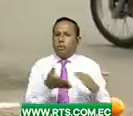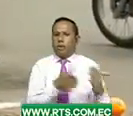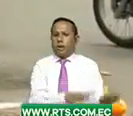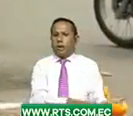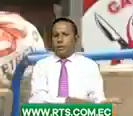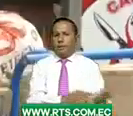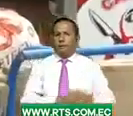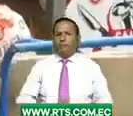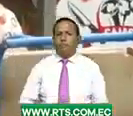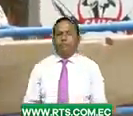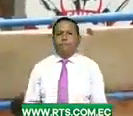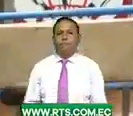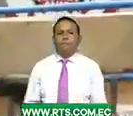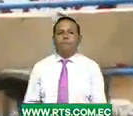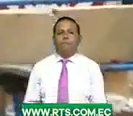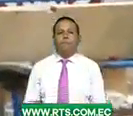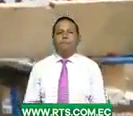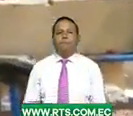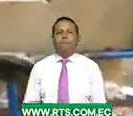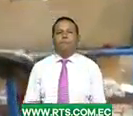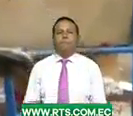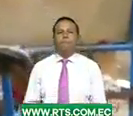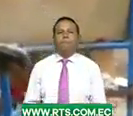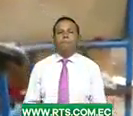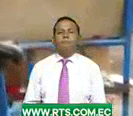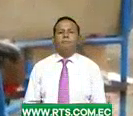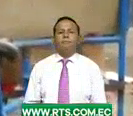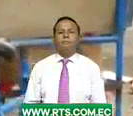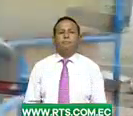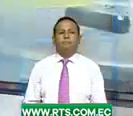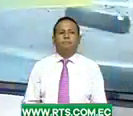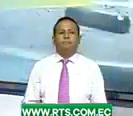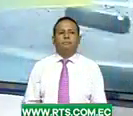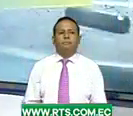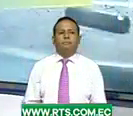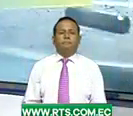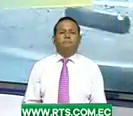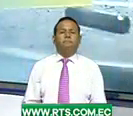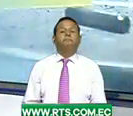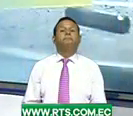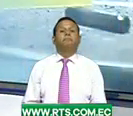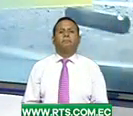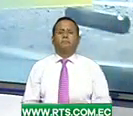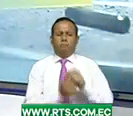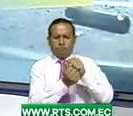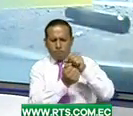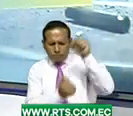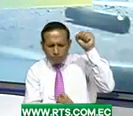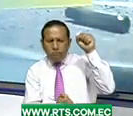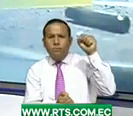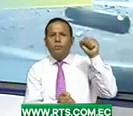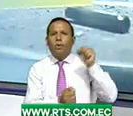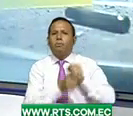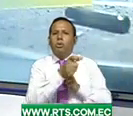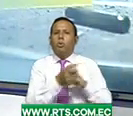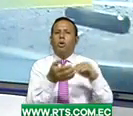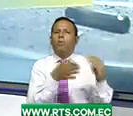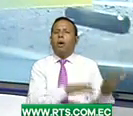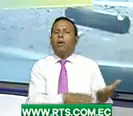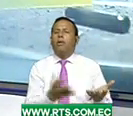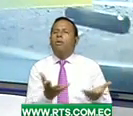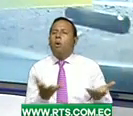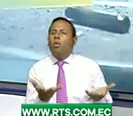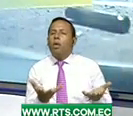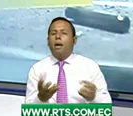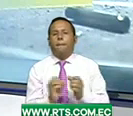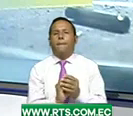la provincia de Santa Elena, informó Darwin Villao. Hallan a un hombre sin vida en el Cantón Milagro, provincia del